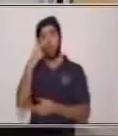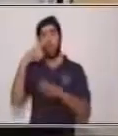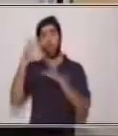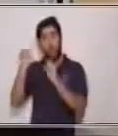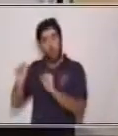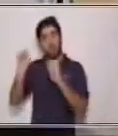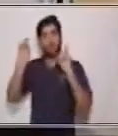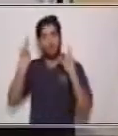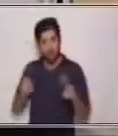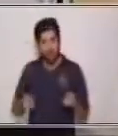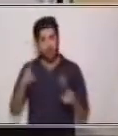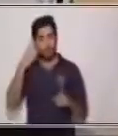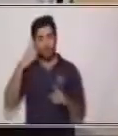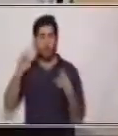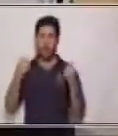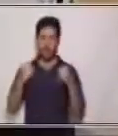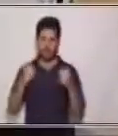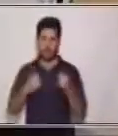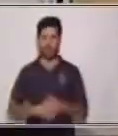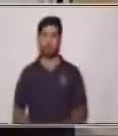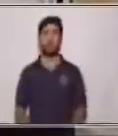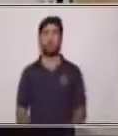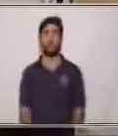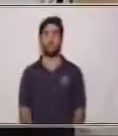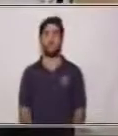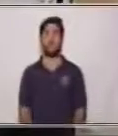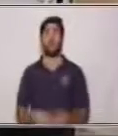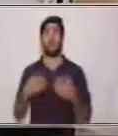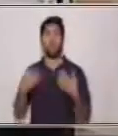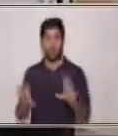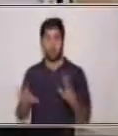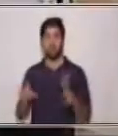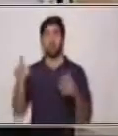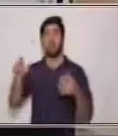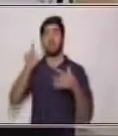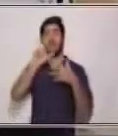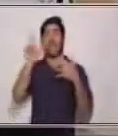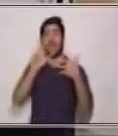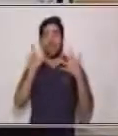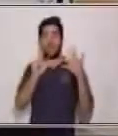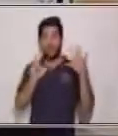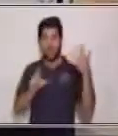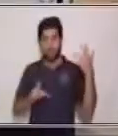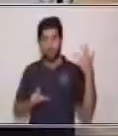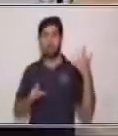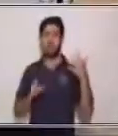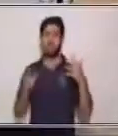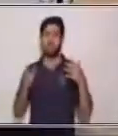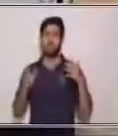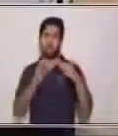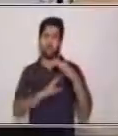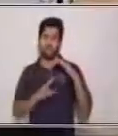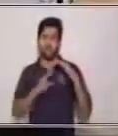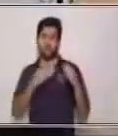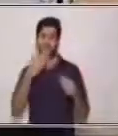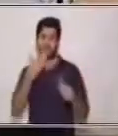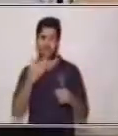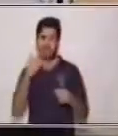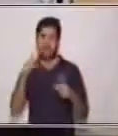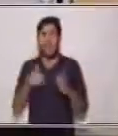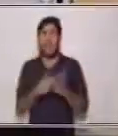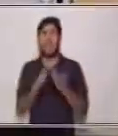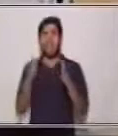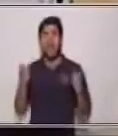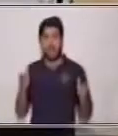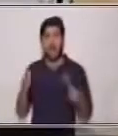redactar un texto. La clasificación que te voy a presentar es básica, es de manera general. Hay más